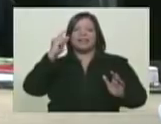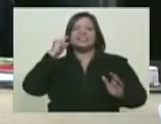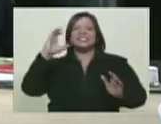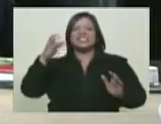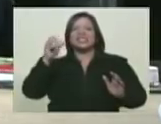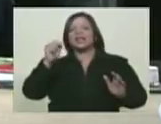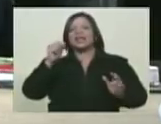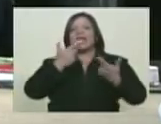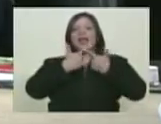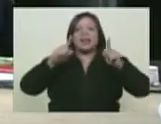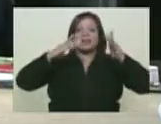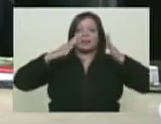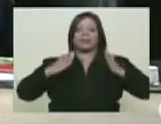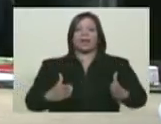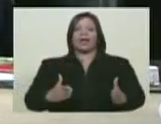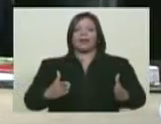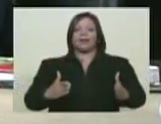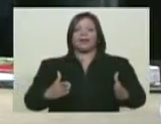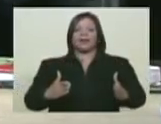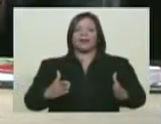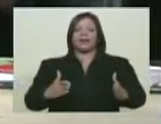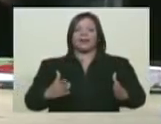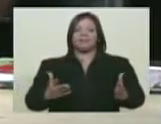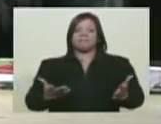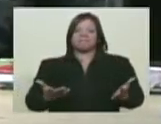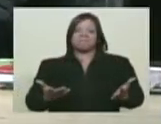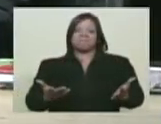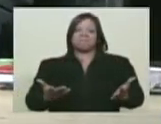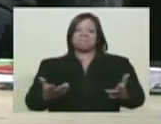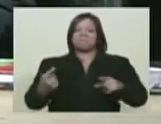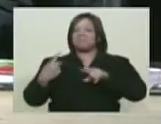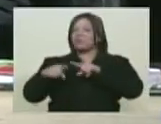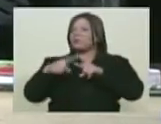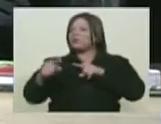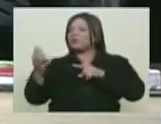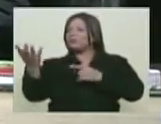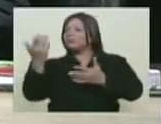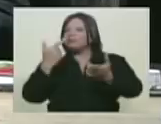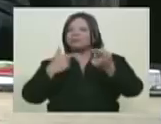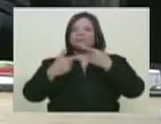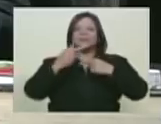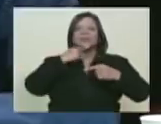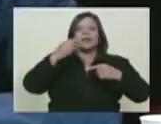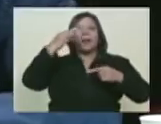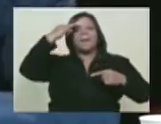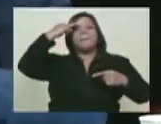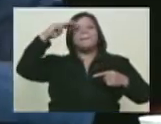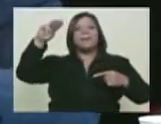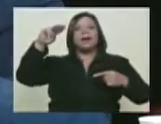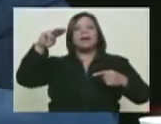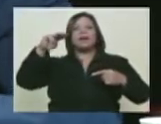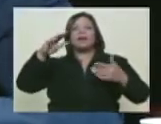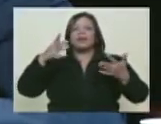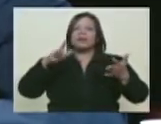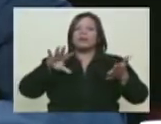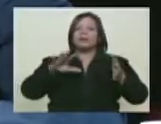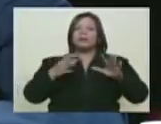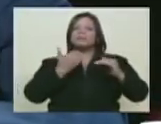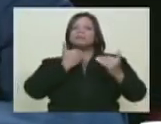y libertario. He bebido de tantas fuentes. Tú sabes que dicen que México es muy acendrada